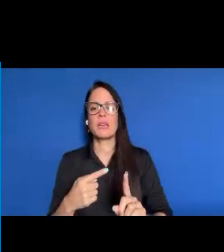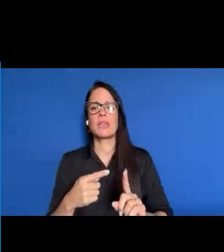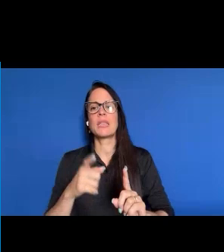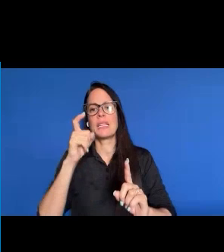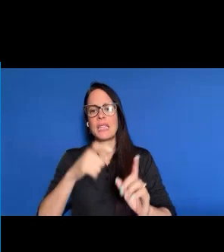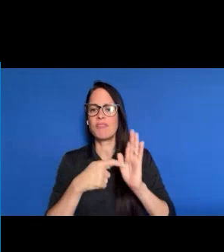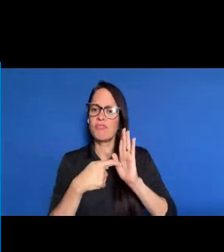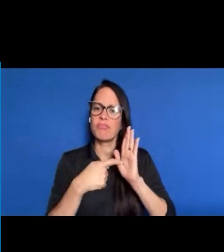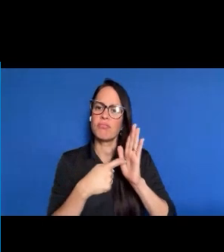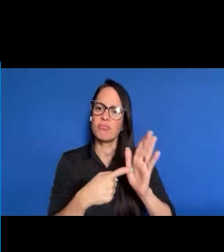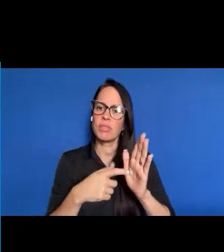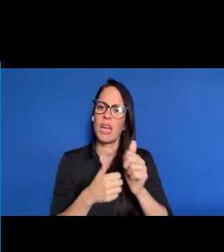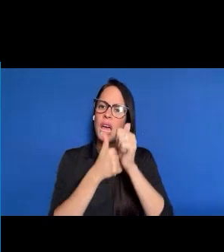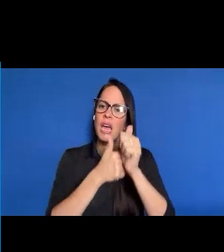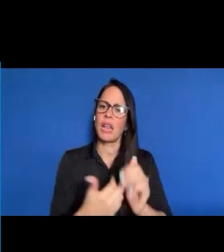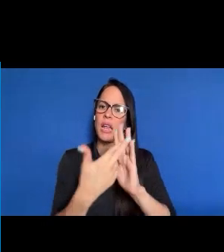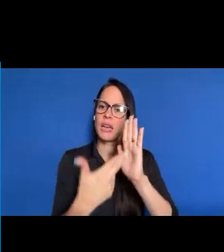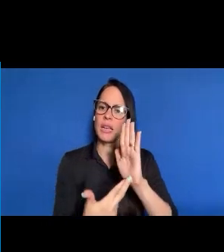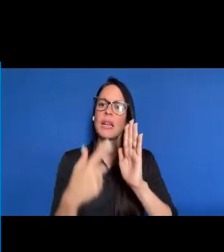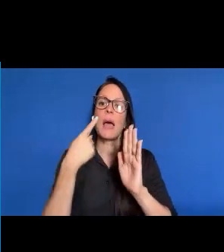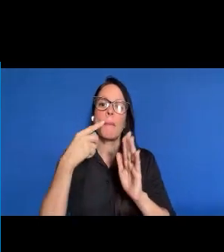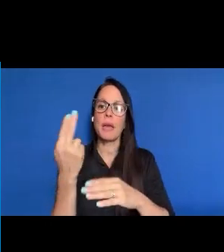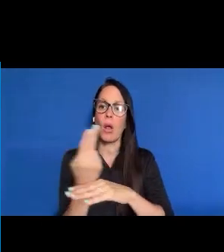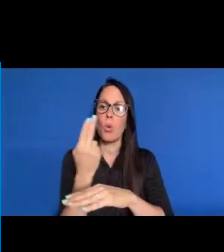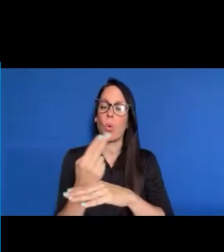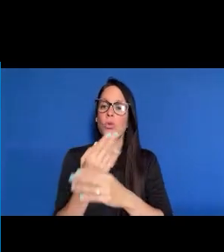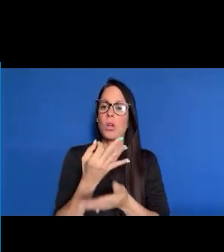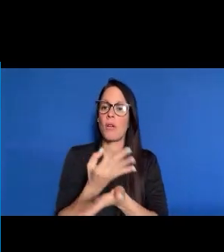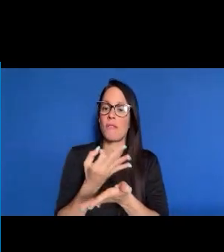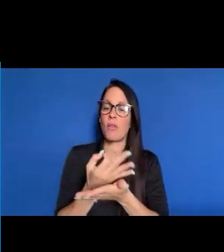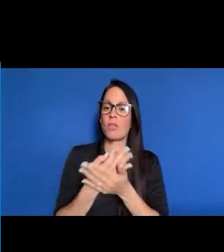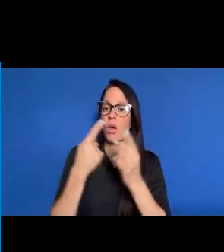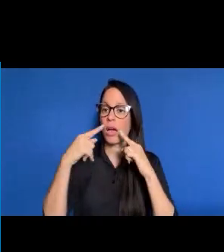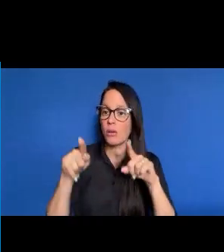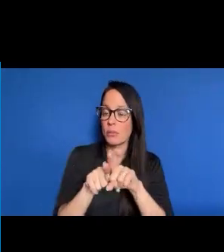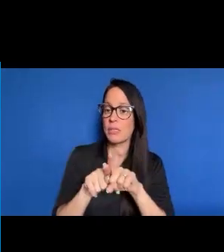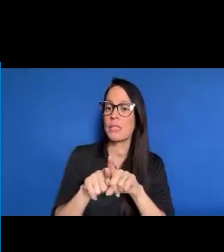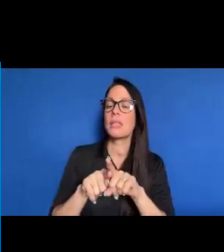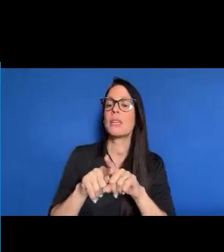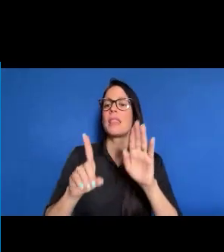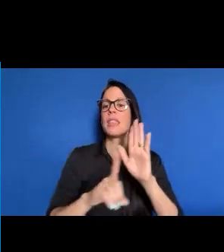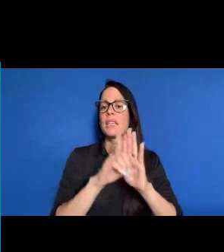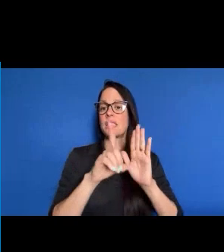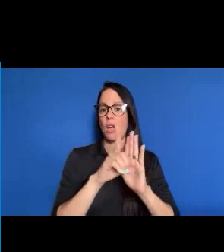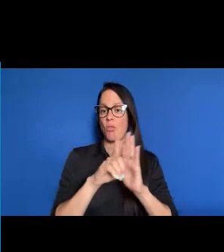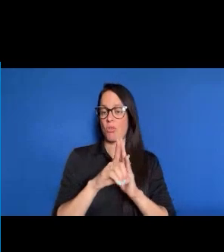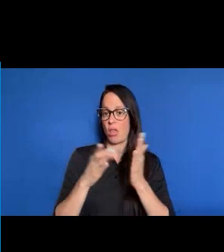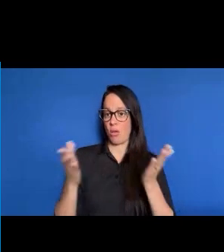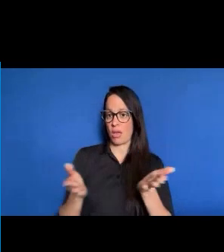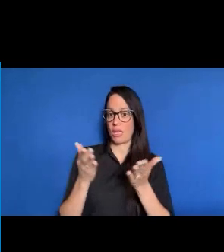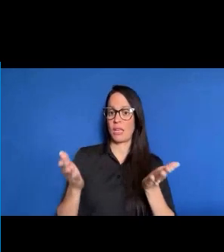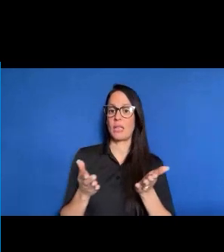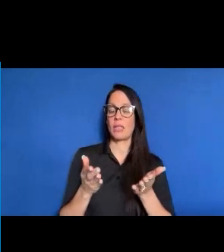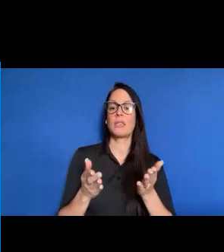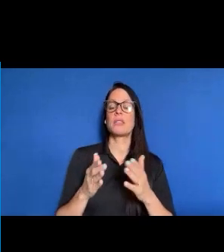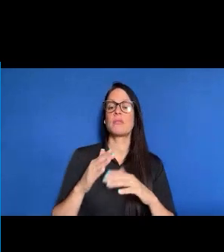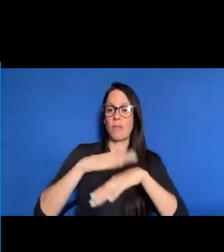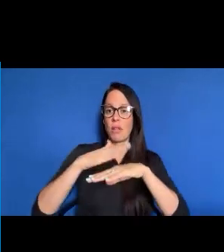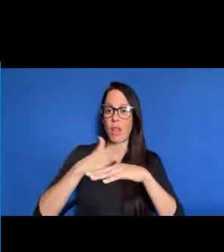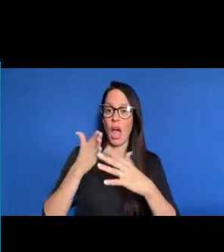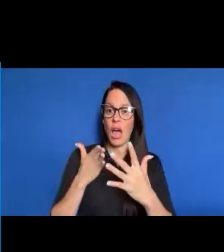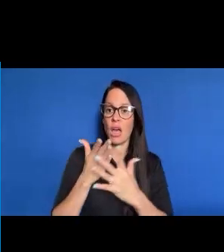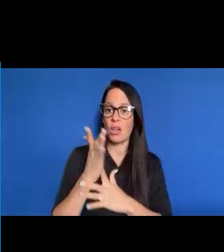de los principios rectores para el uso de los fondos de los Official Agreements, desarrollados y aprobados por este cuerpo. Mediante un formulario en línea, interesábamos que